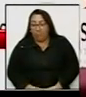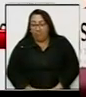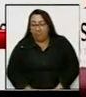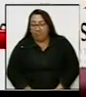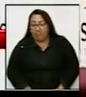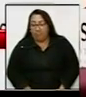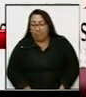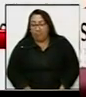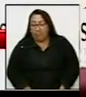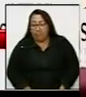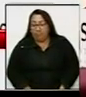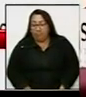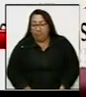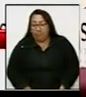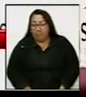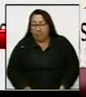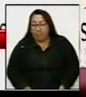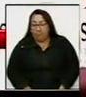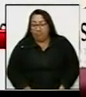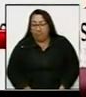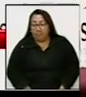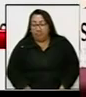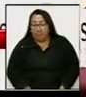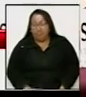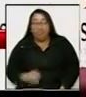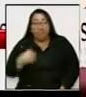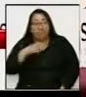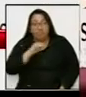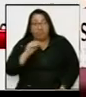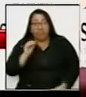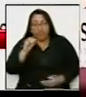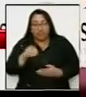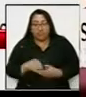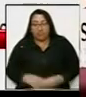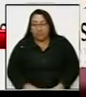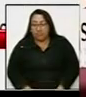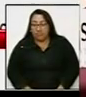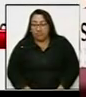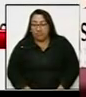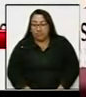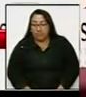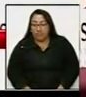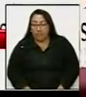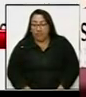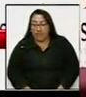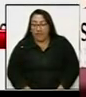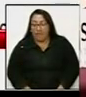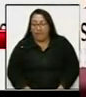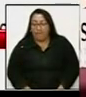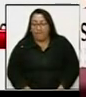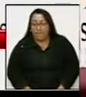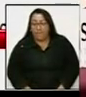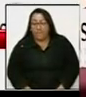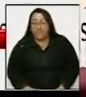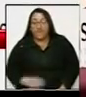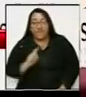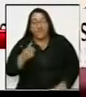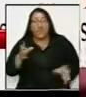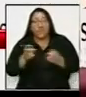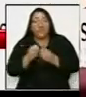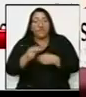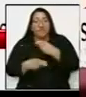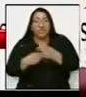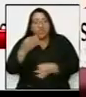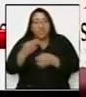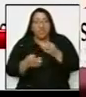pero quisiera hacer llegar mis comentarios. Primero, sobre la Junta Nacional de